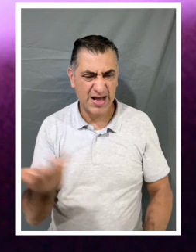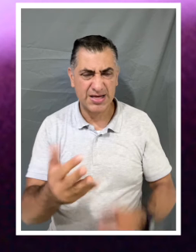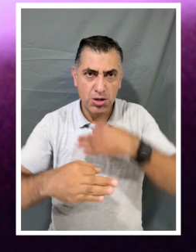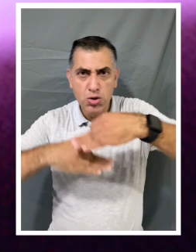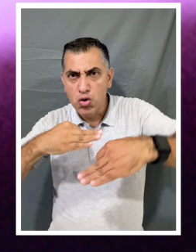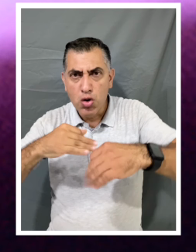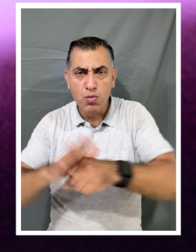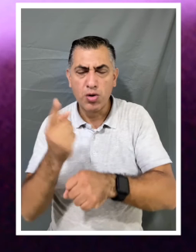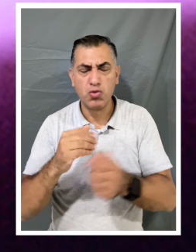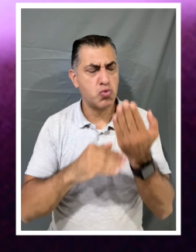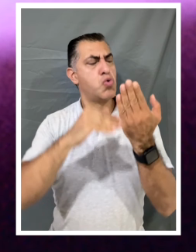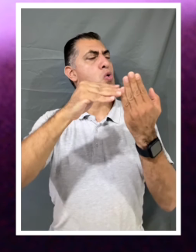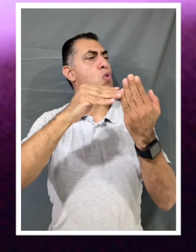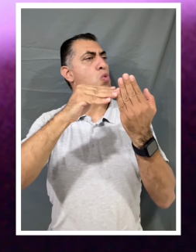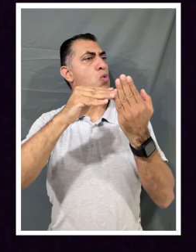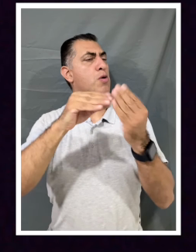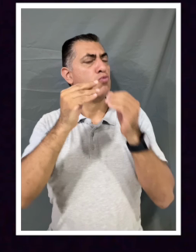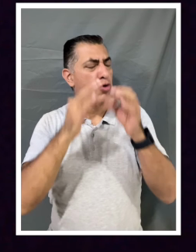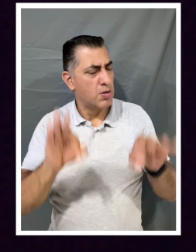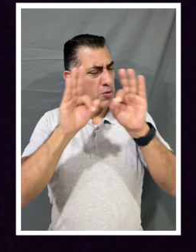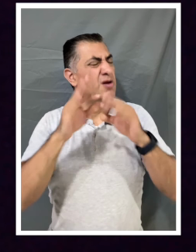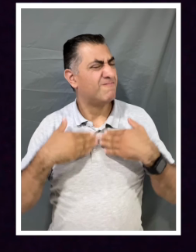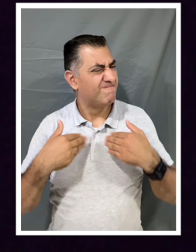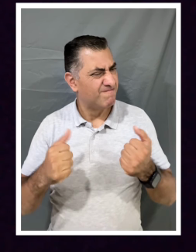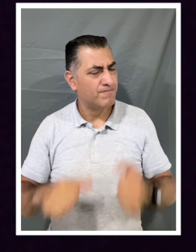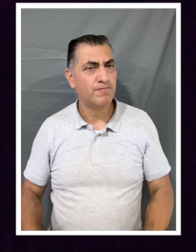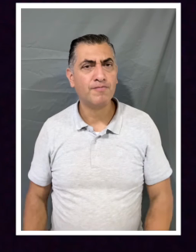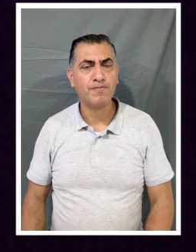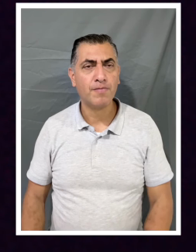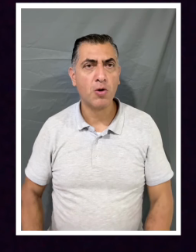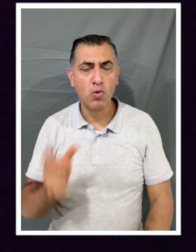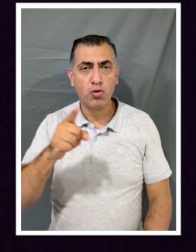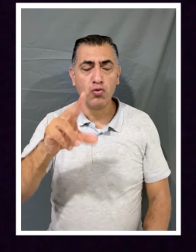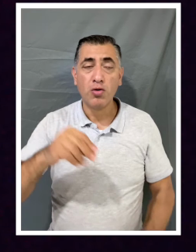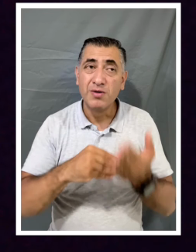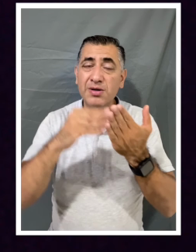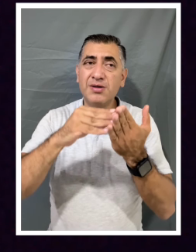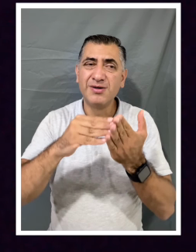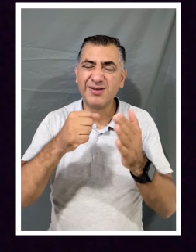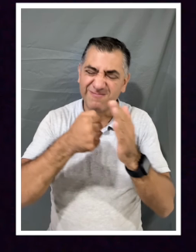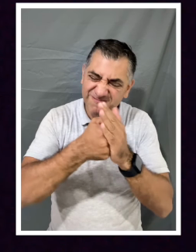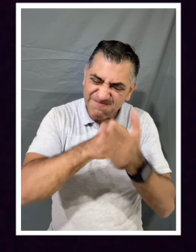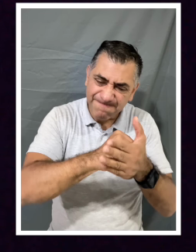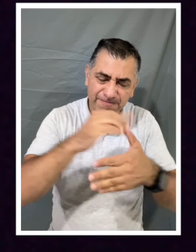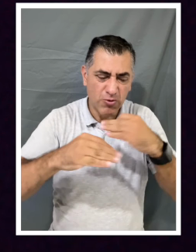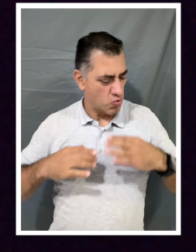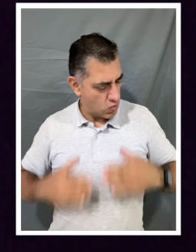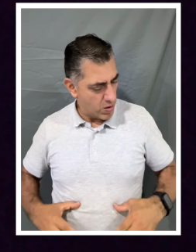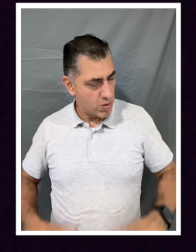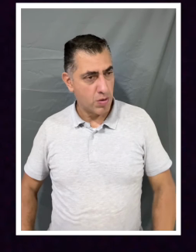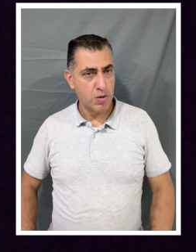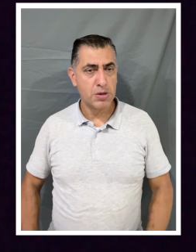los que hacían todo porque eres maduro es importante que entendamos este concepto cuando tú no maduras afectas a todo el